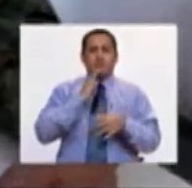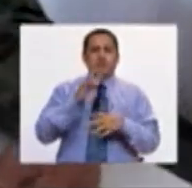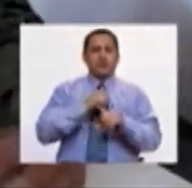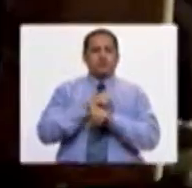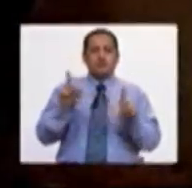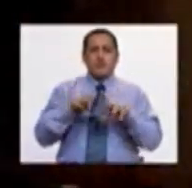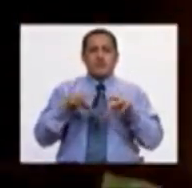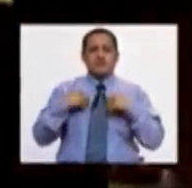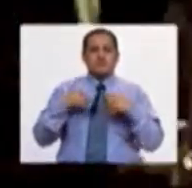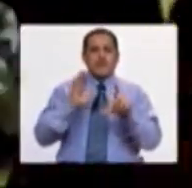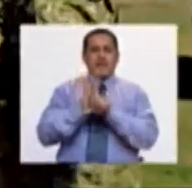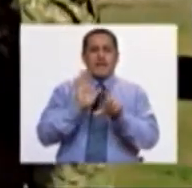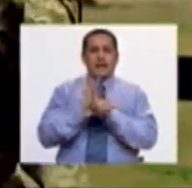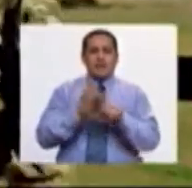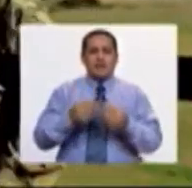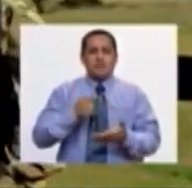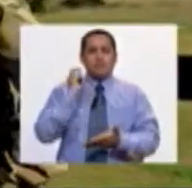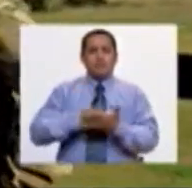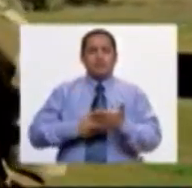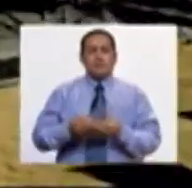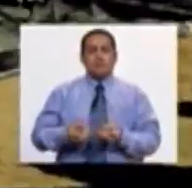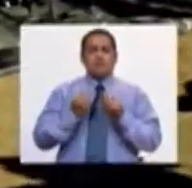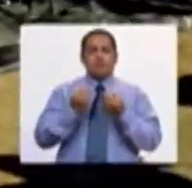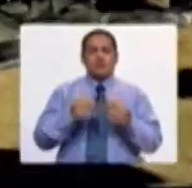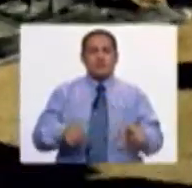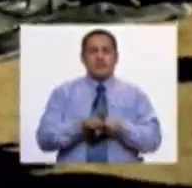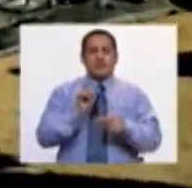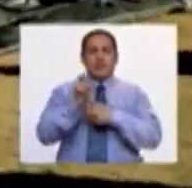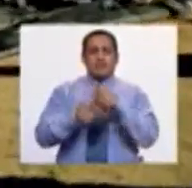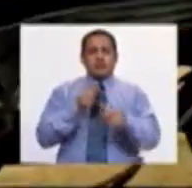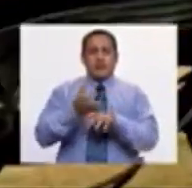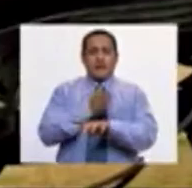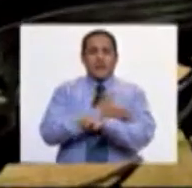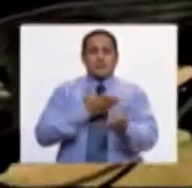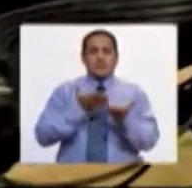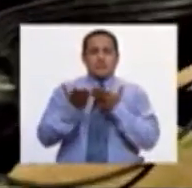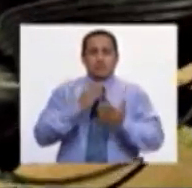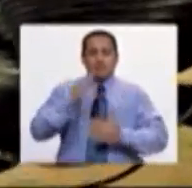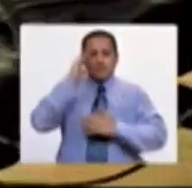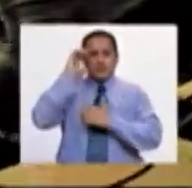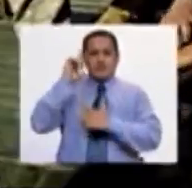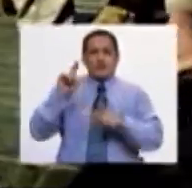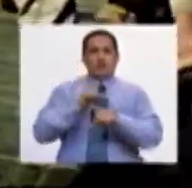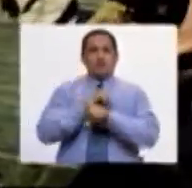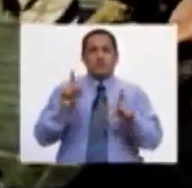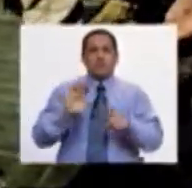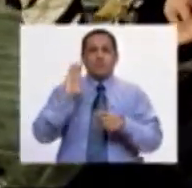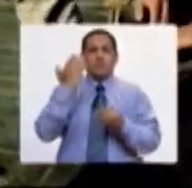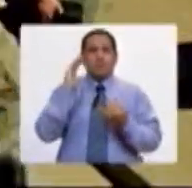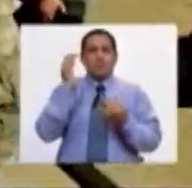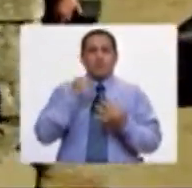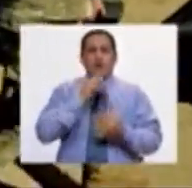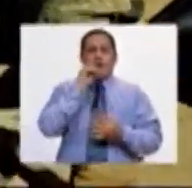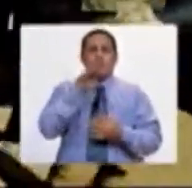declaró inconstitucional la aplicación de la multa cuando los sorteados para hacer el servicio militar obligatorio no asistan